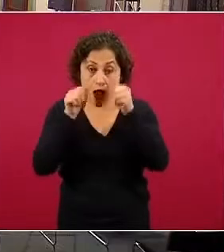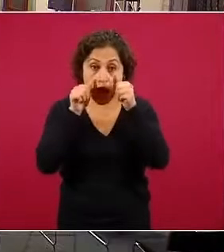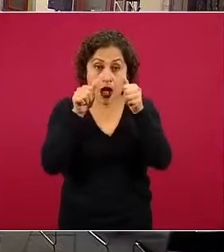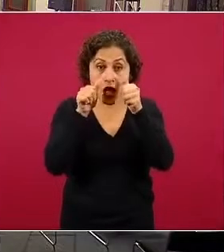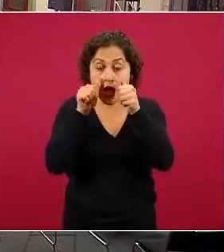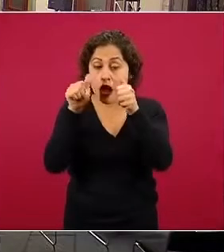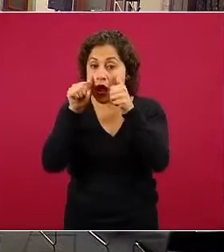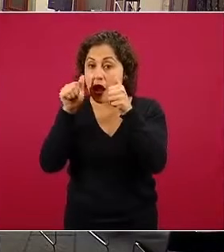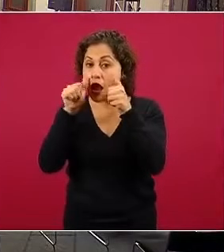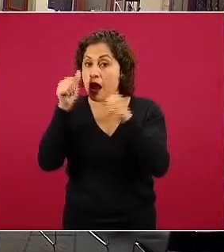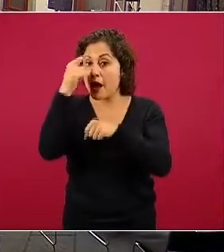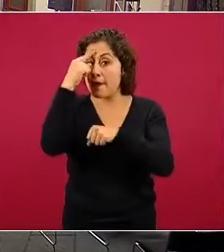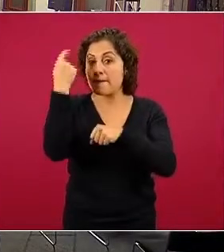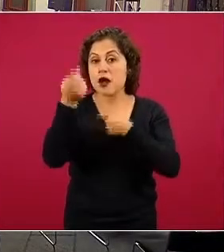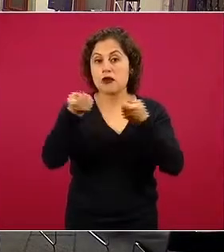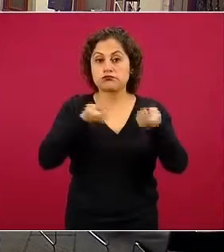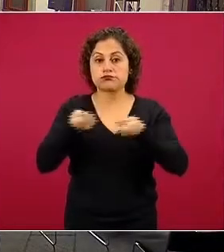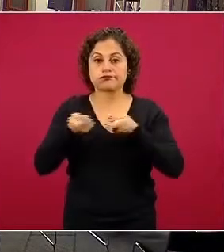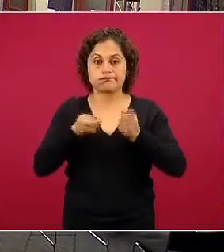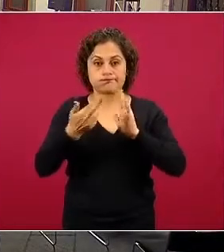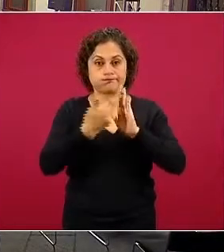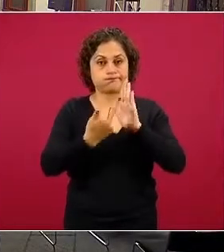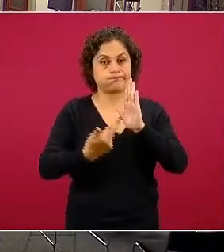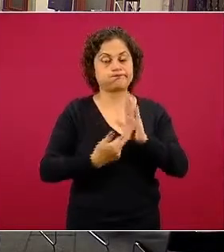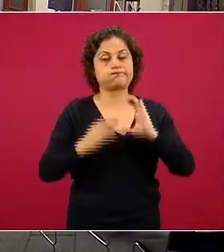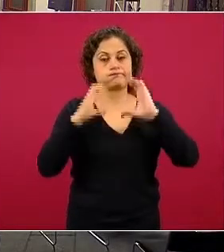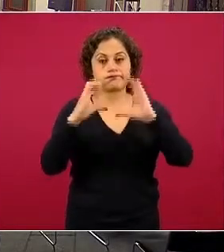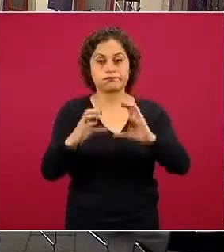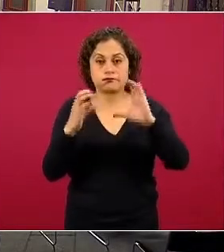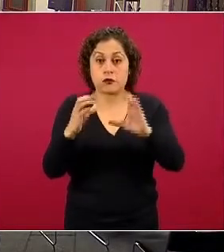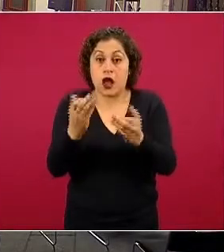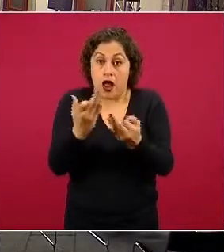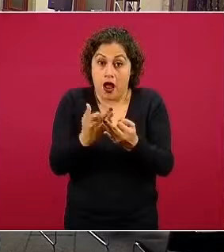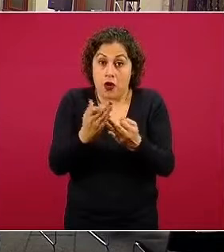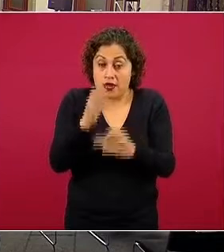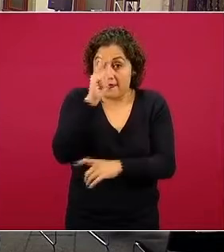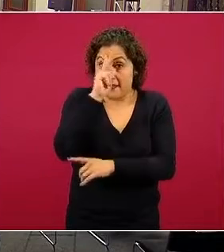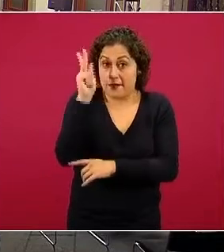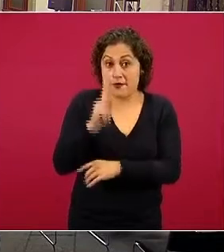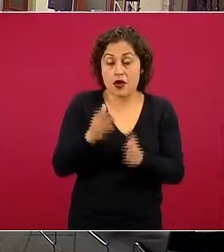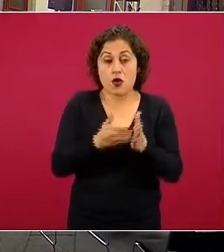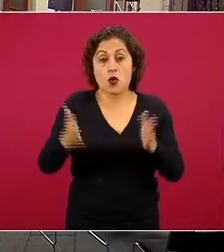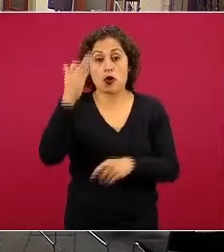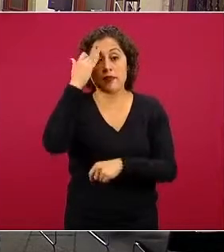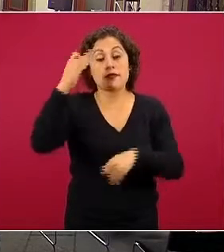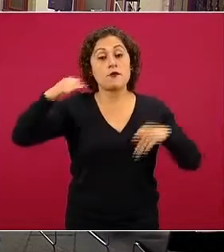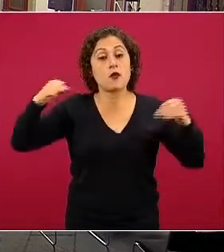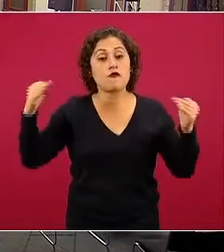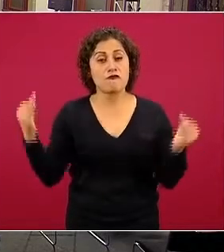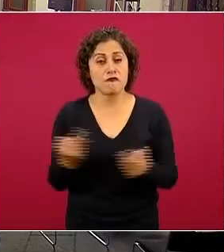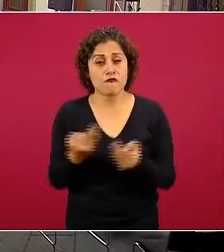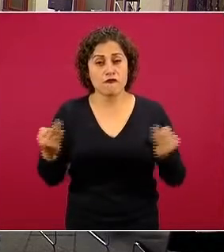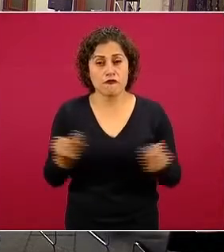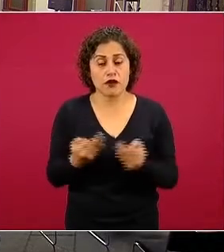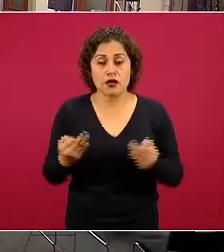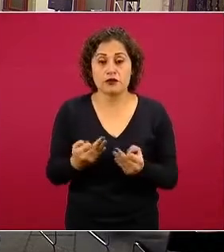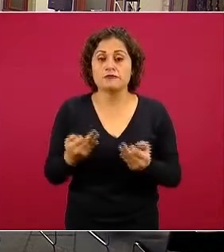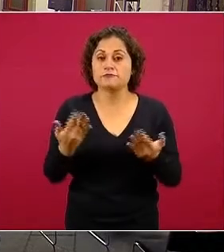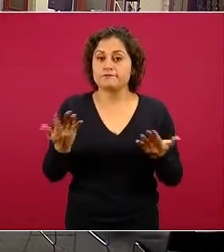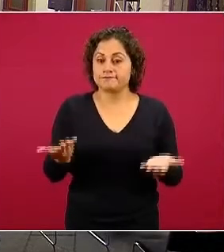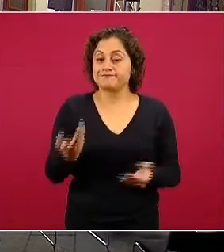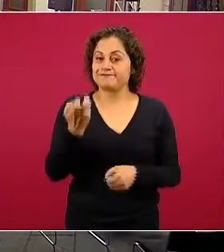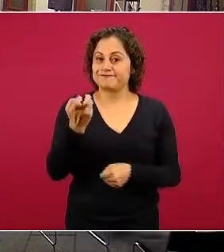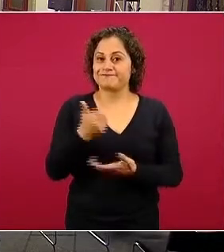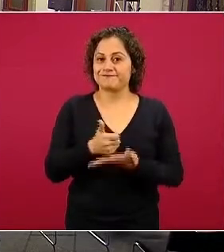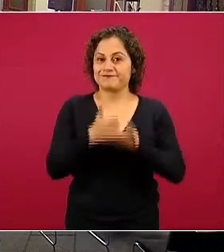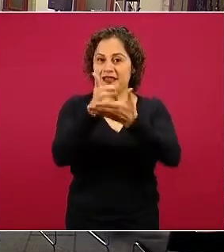estos tiempos que estamos ahorita viviendo de temporada invernal que inicia, para que esta